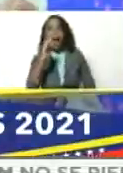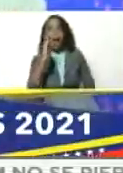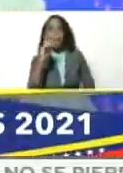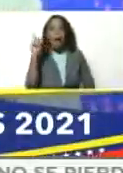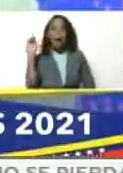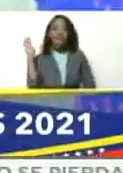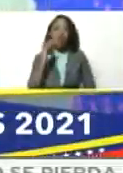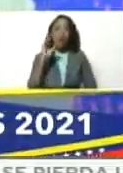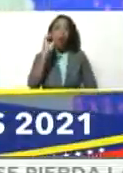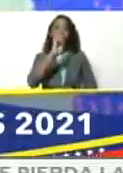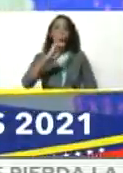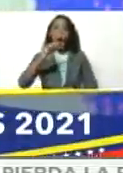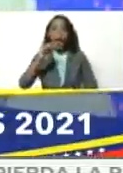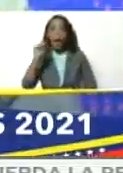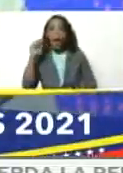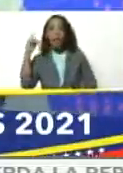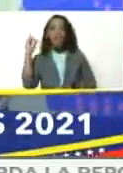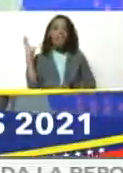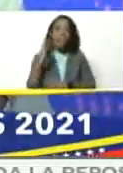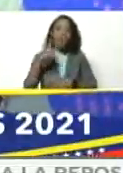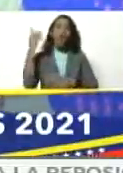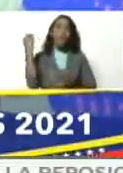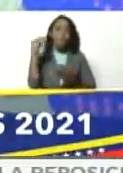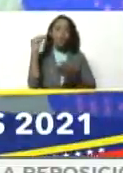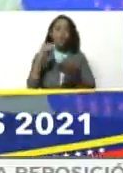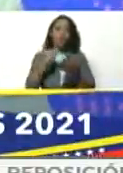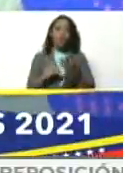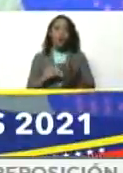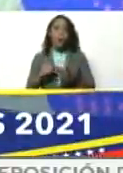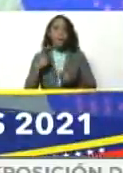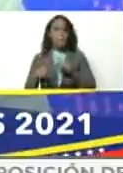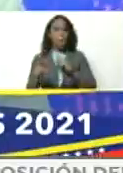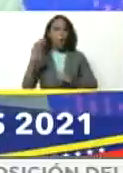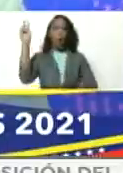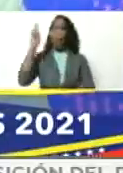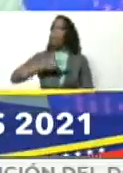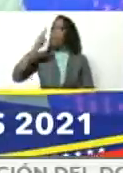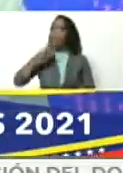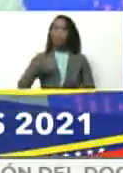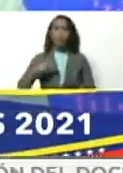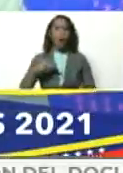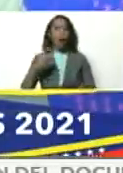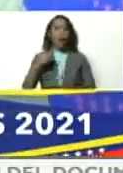han venido muchas veces. Nunca desplegaron